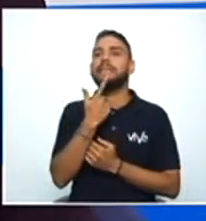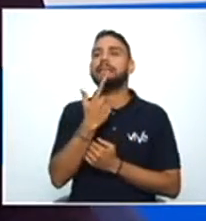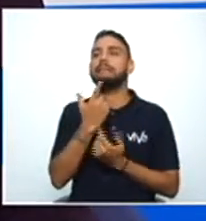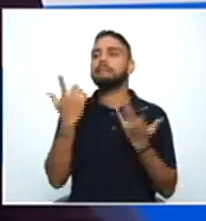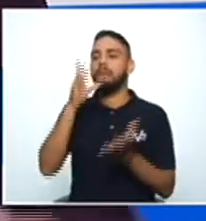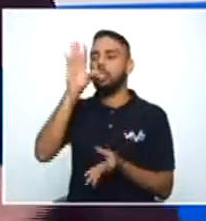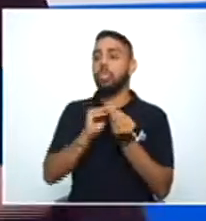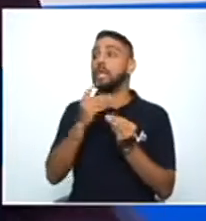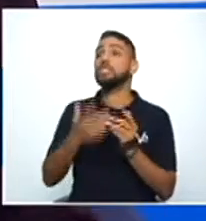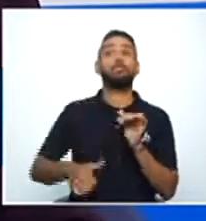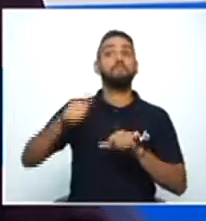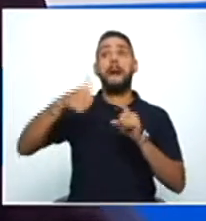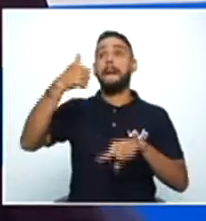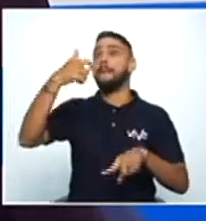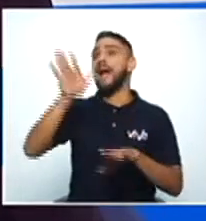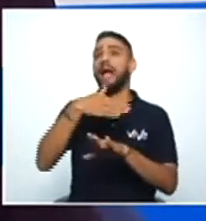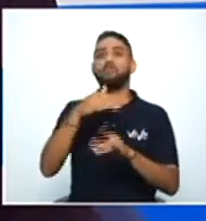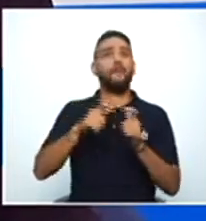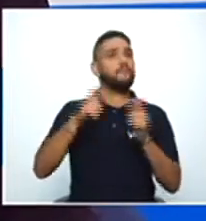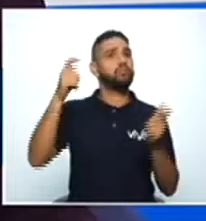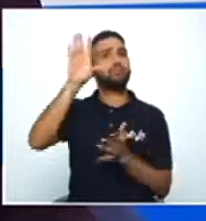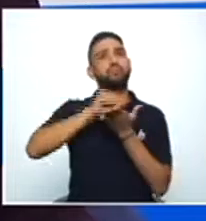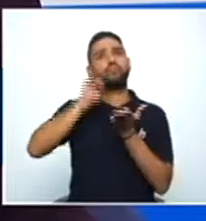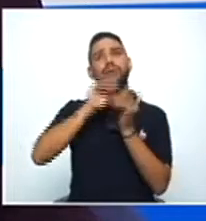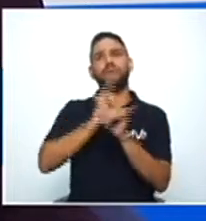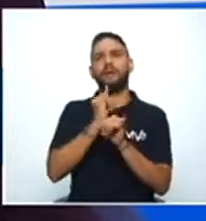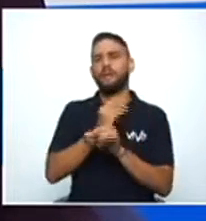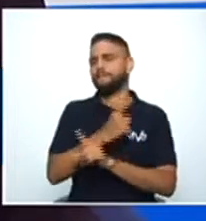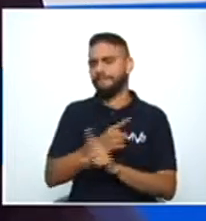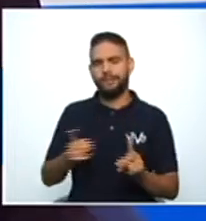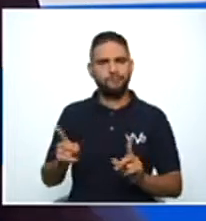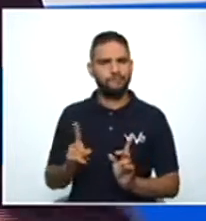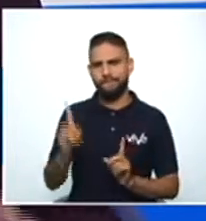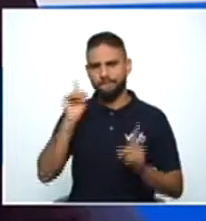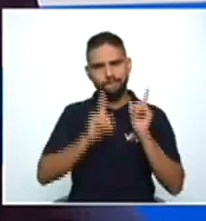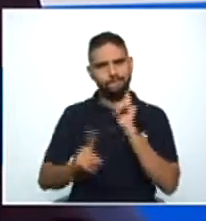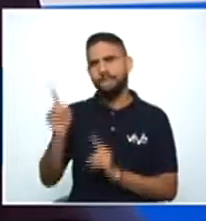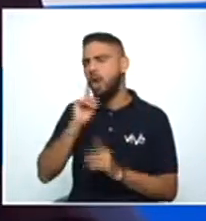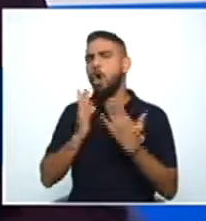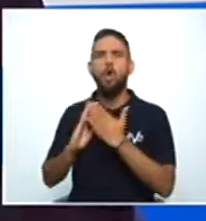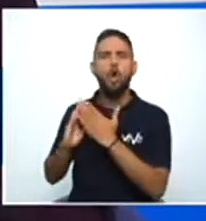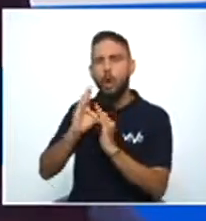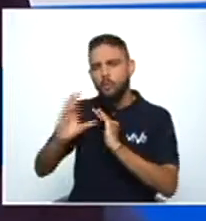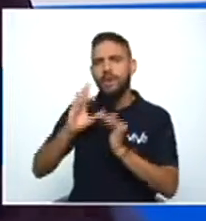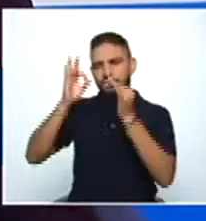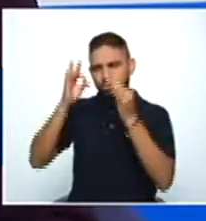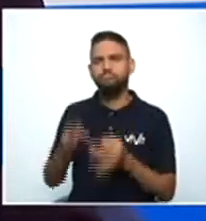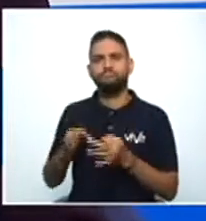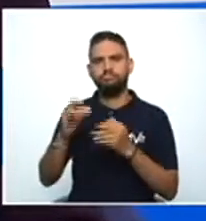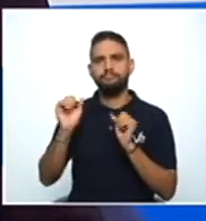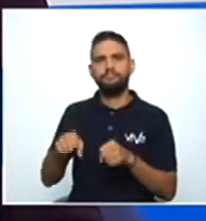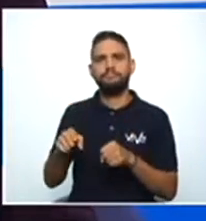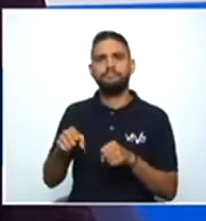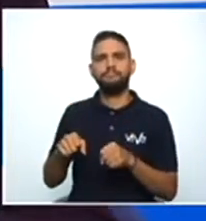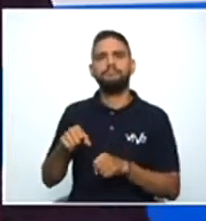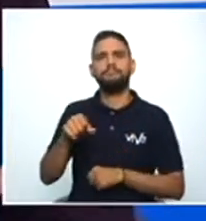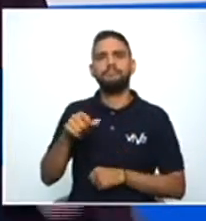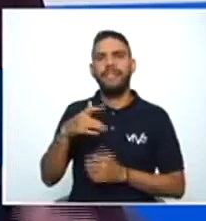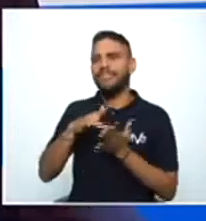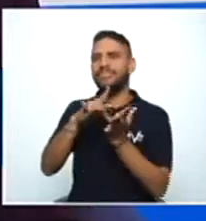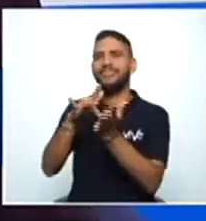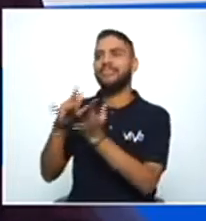duda de que esto se genere a través de una matriz de opinión pública desde el punto de vista comunicacional precisamente para lograr que el